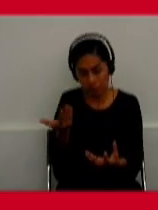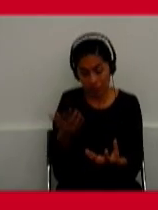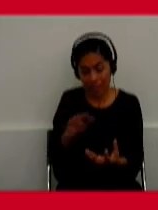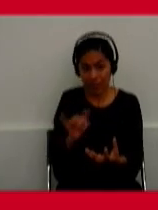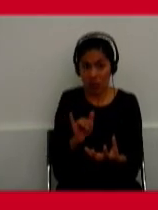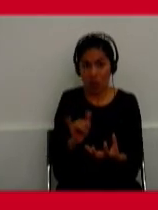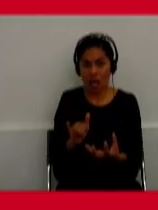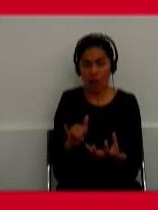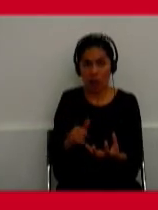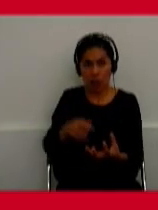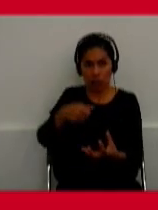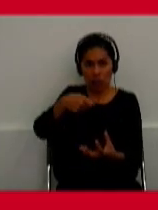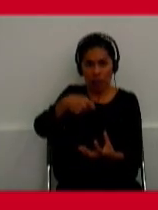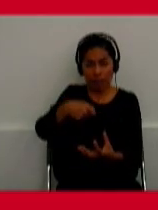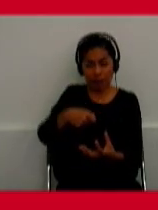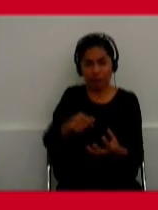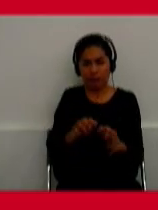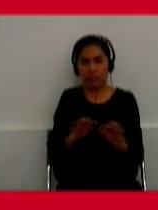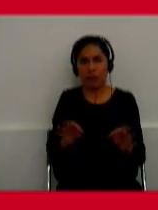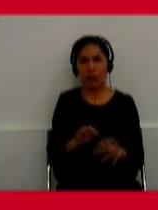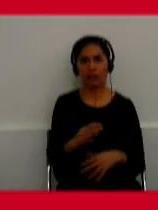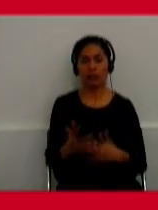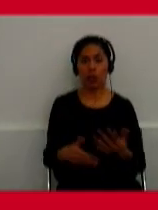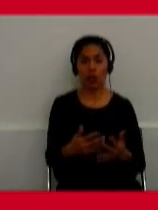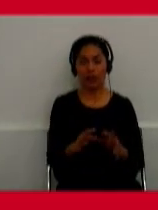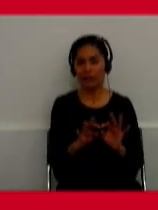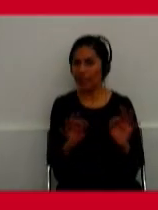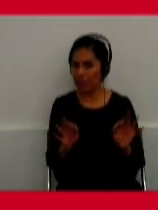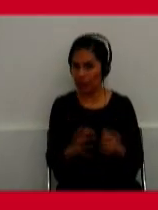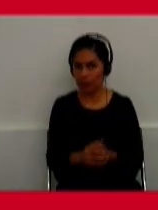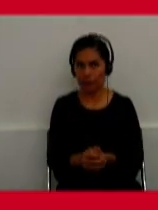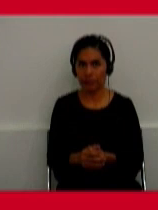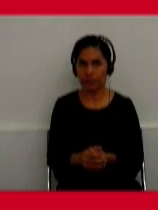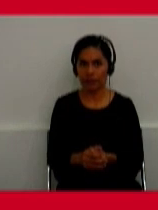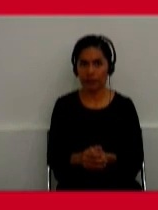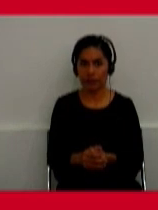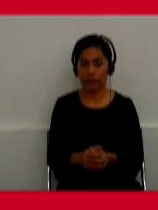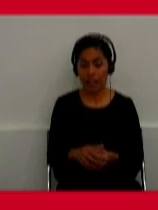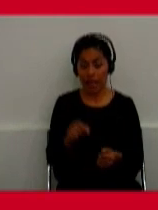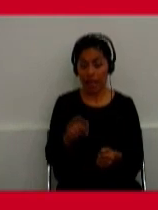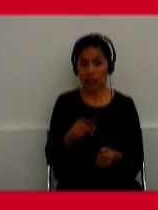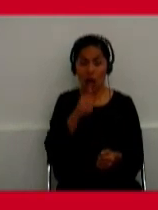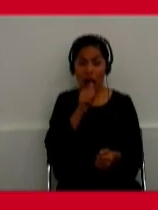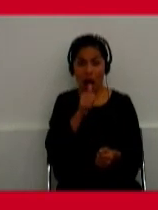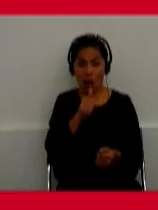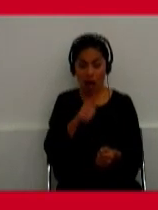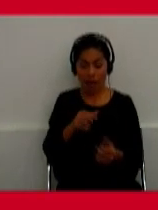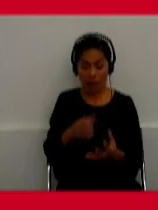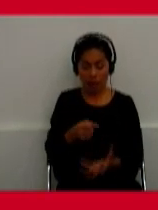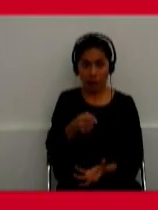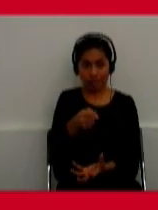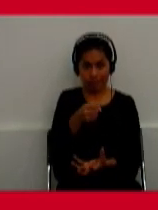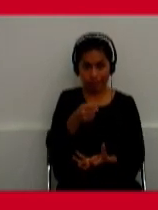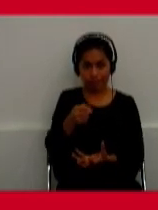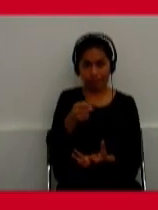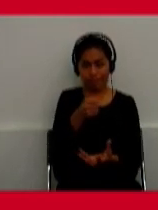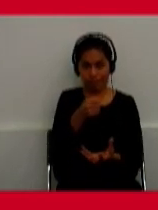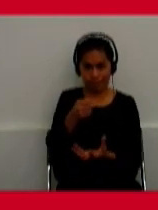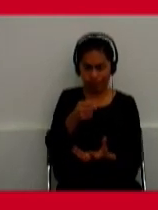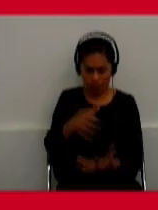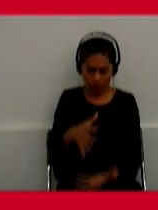filtro o vendor, ¿no? En general. Entonces hacemos que se evacúe mayor cantidad de agua de estas bolsas